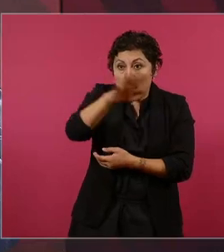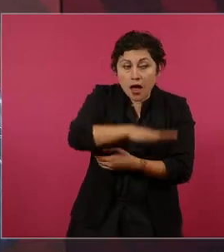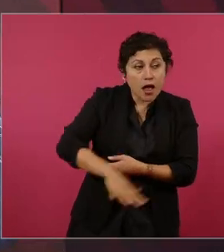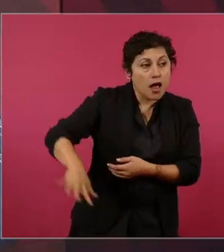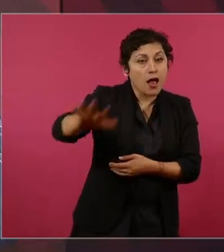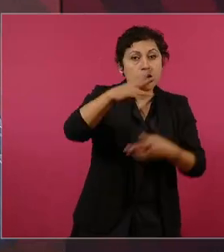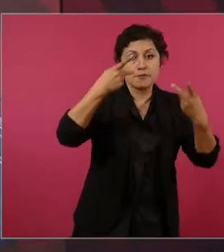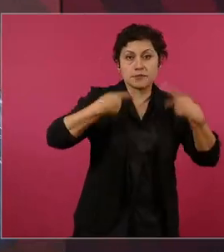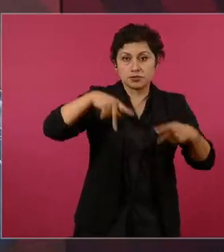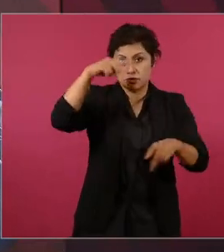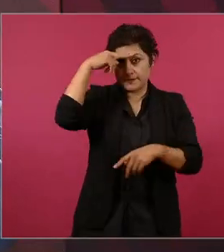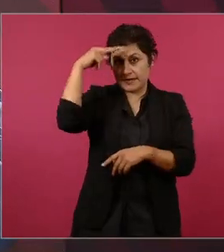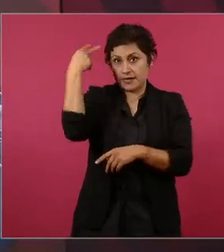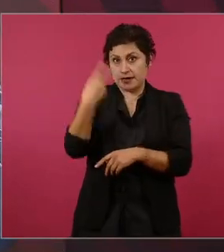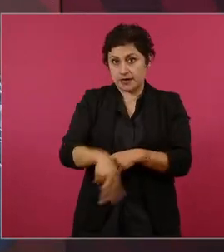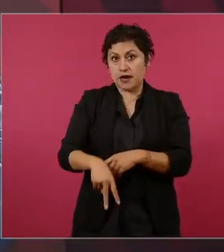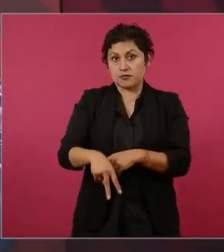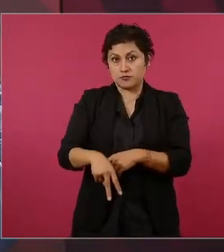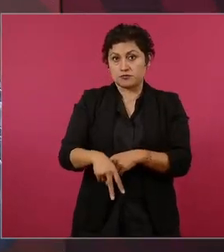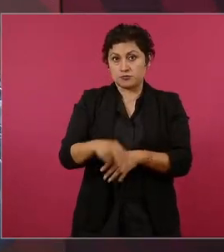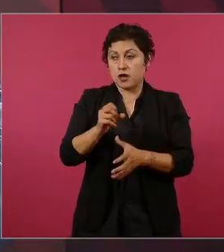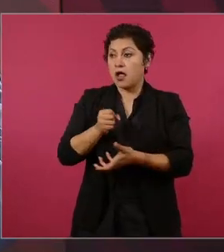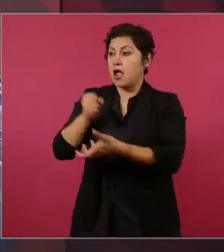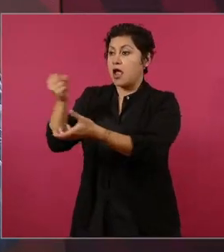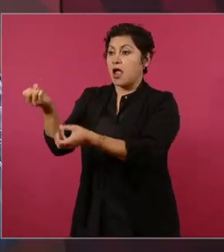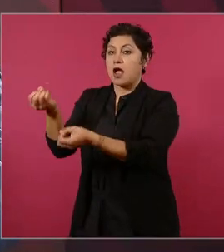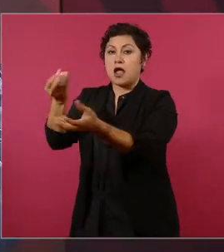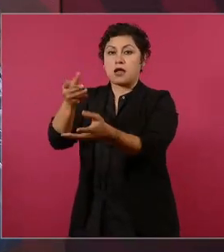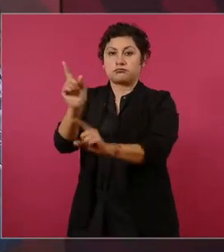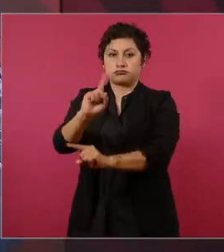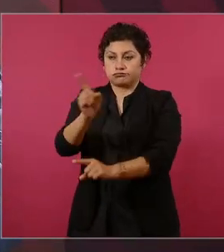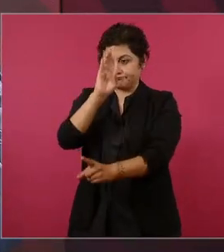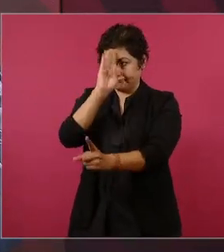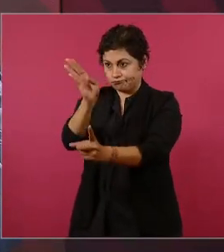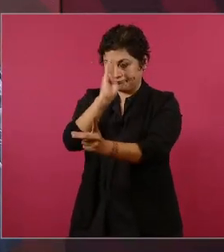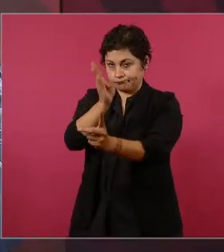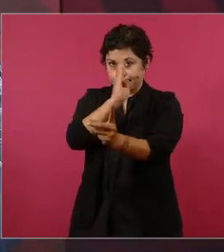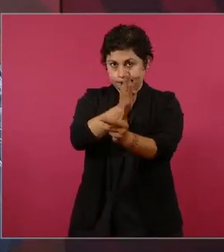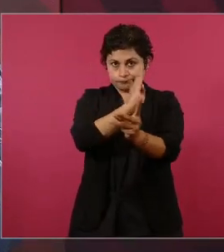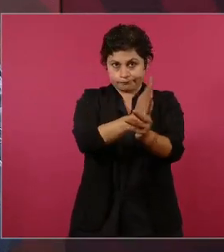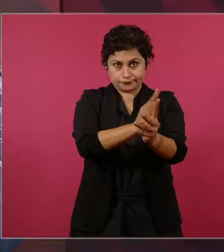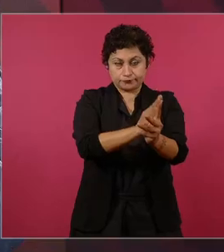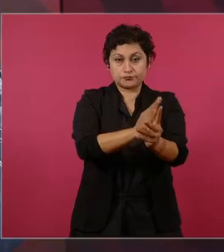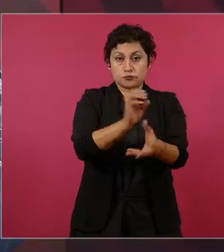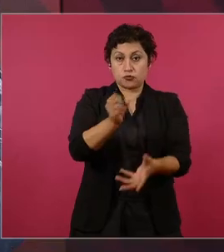de manera directa, y el 10% restante.